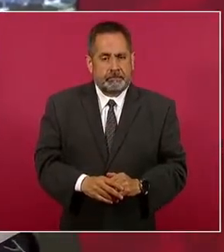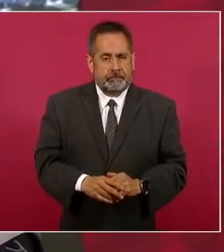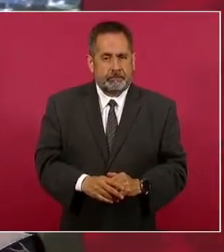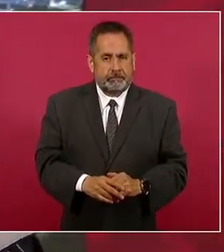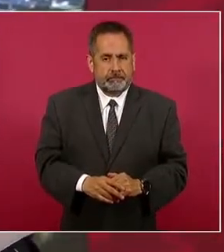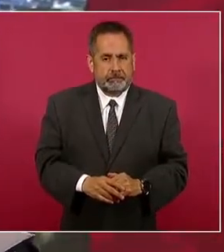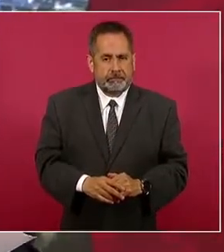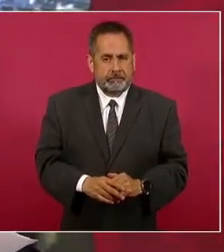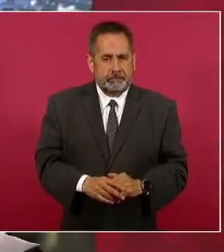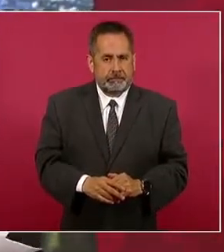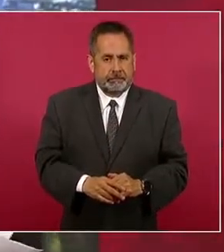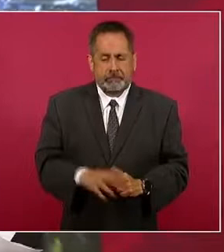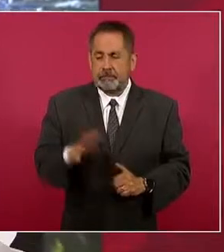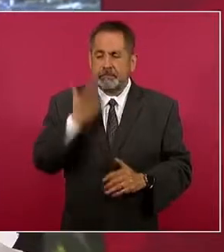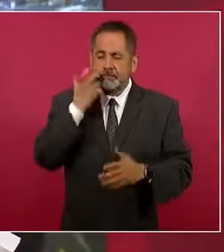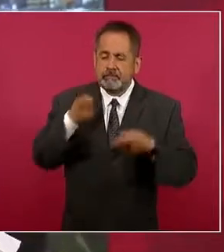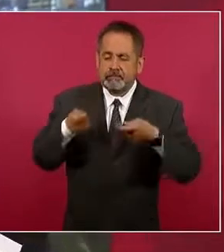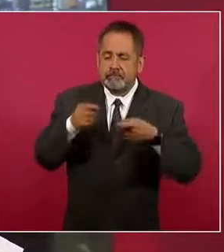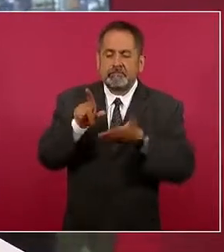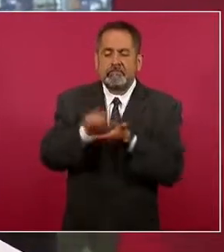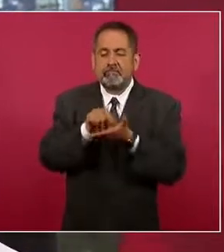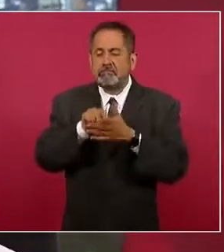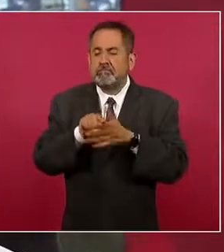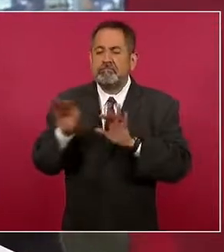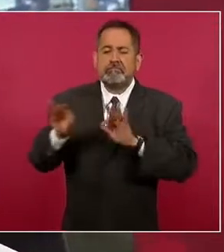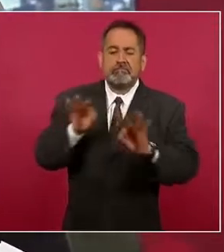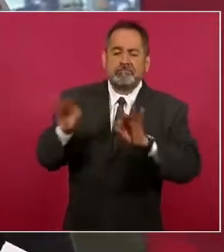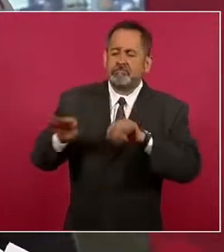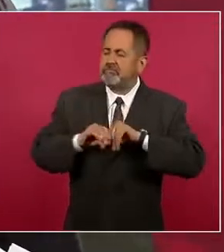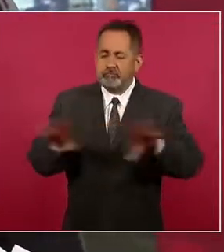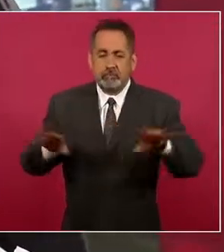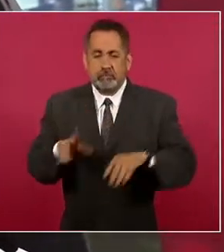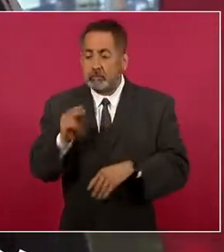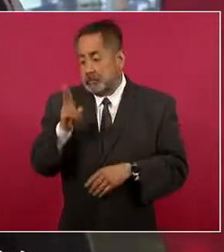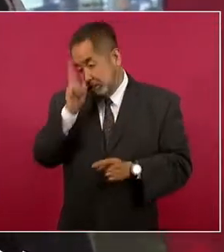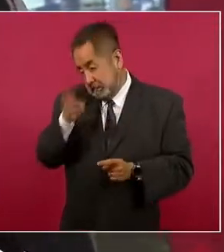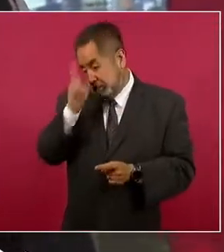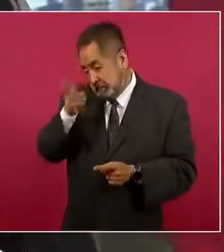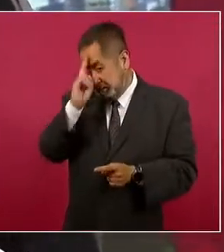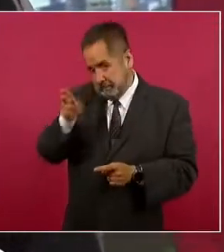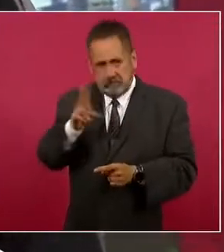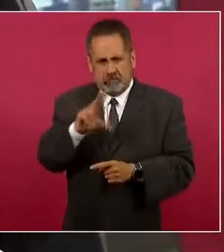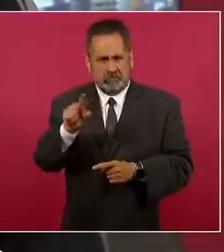Que se acabe la manipulación y que no haya censura.